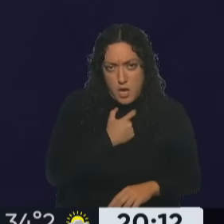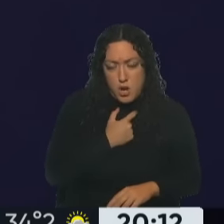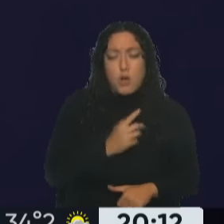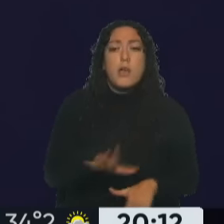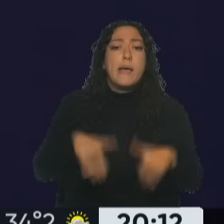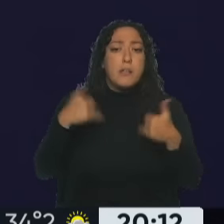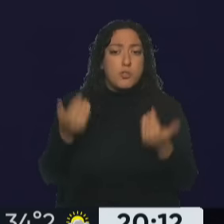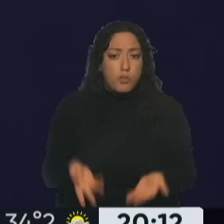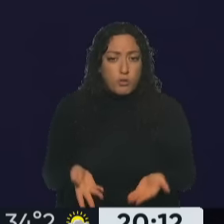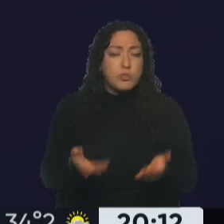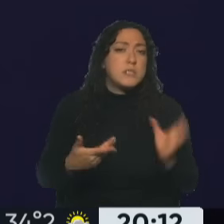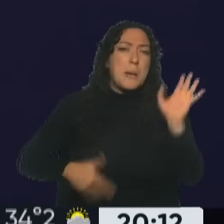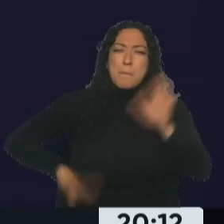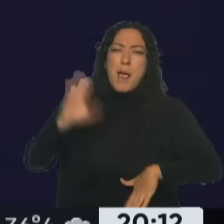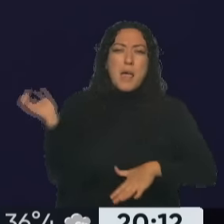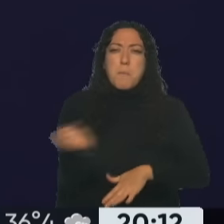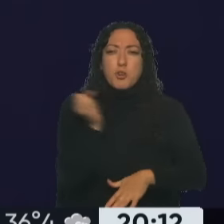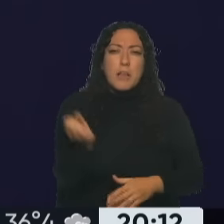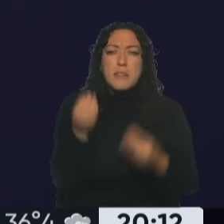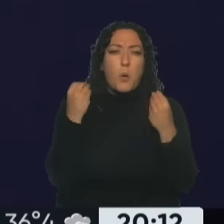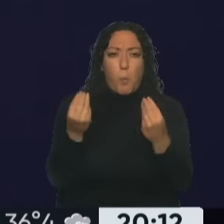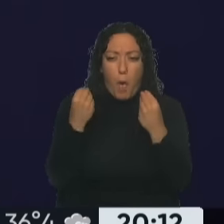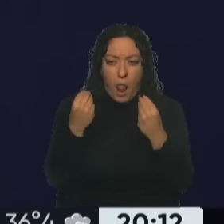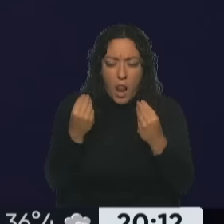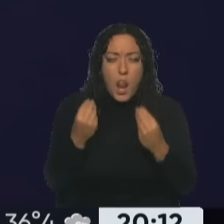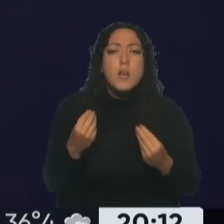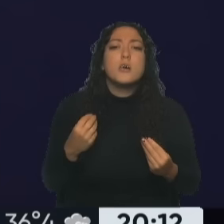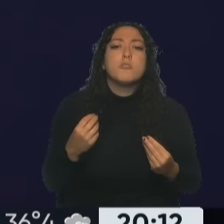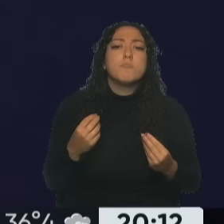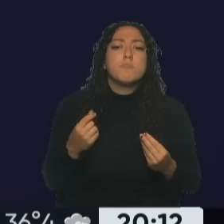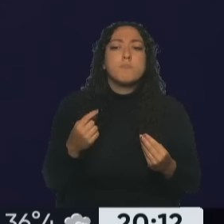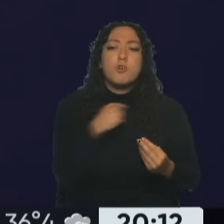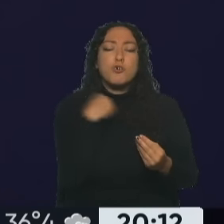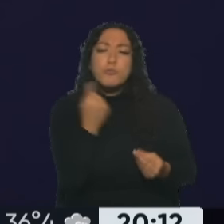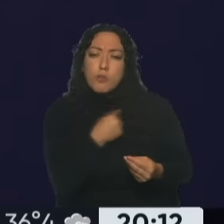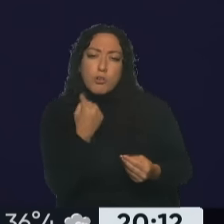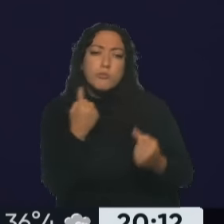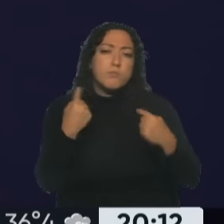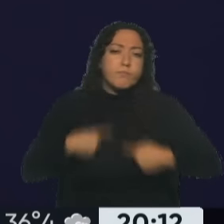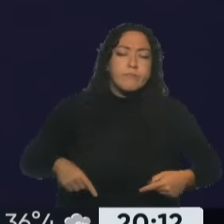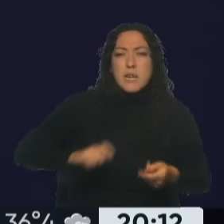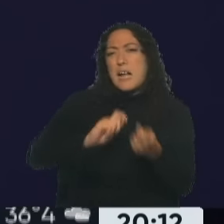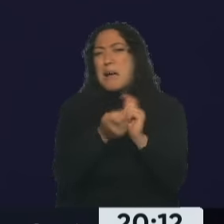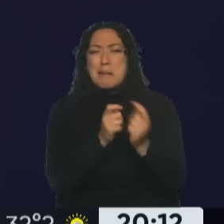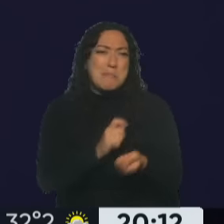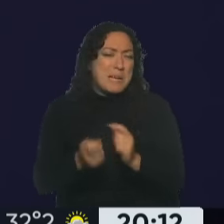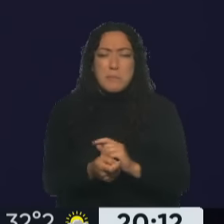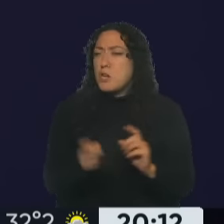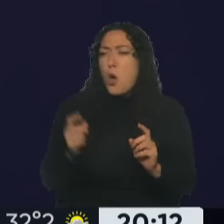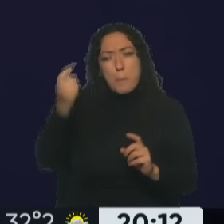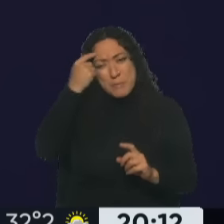Entonces lo más importante y no estamos en esto como digo cambiando nada lo que lo que venimos diciendo y lo que venimos